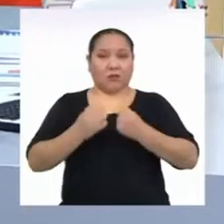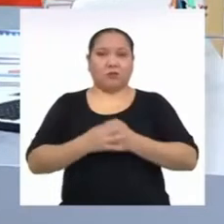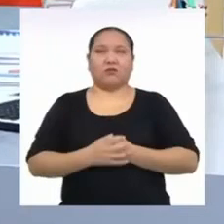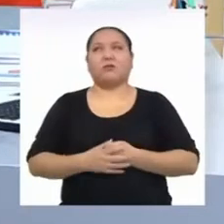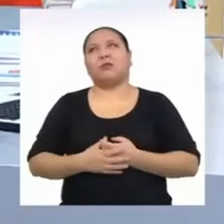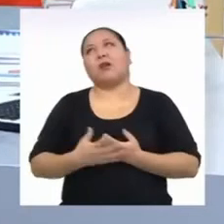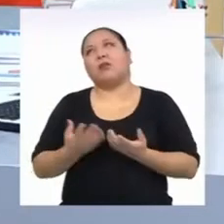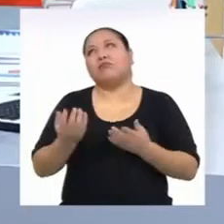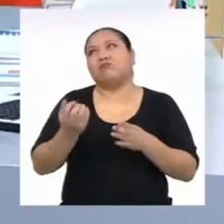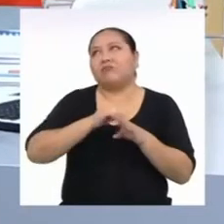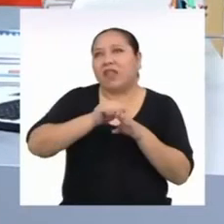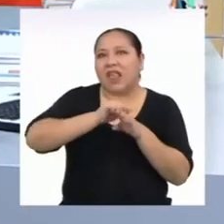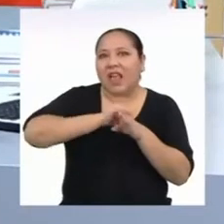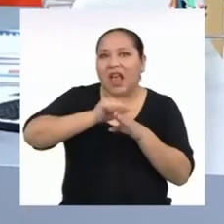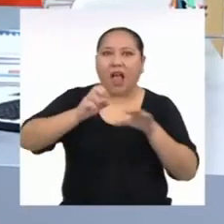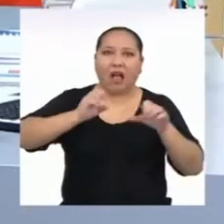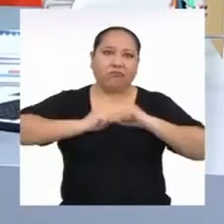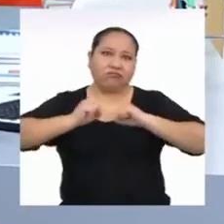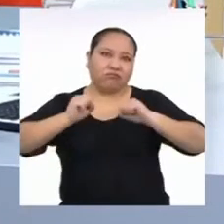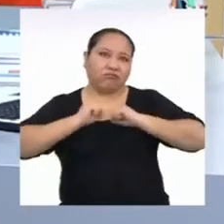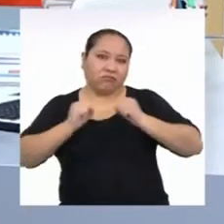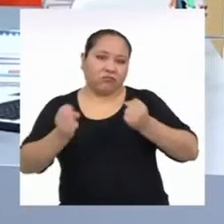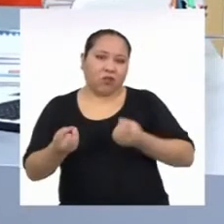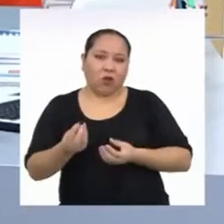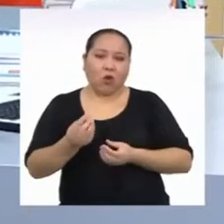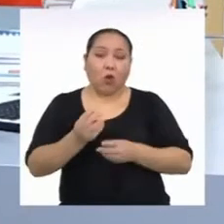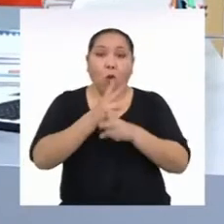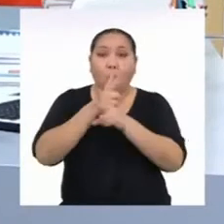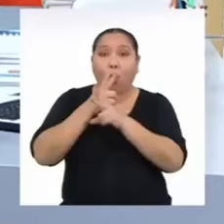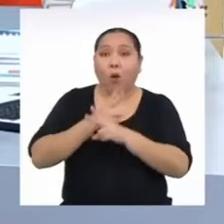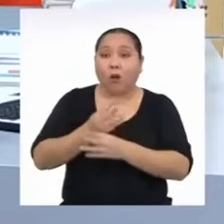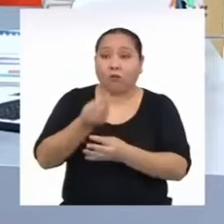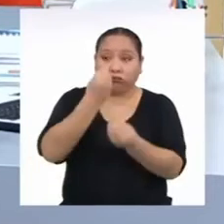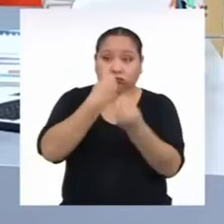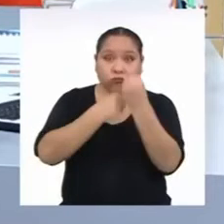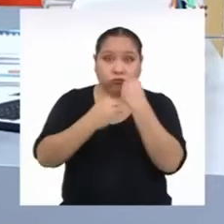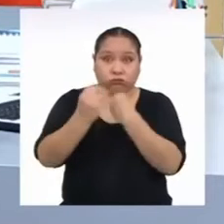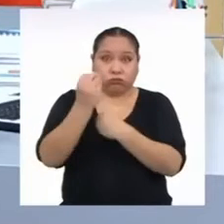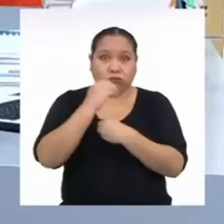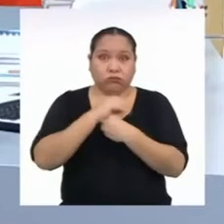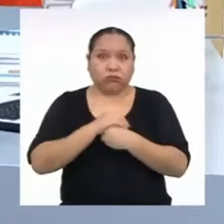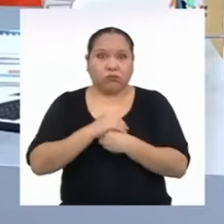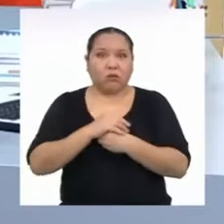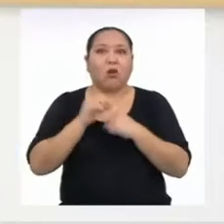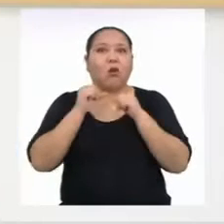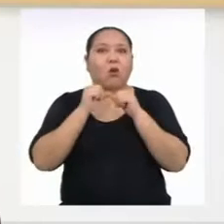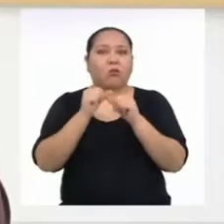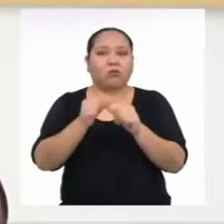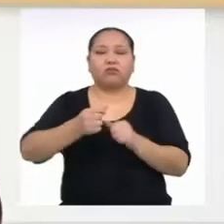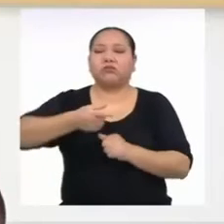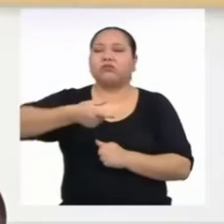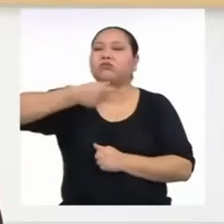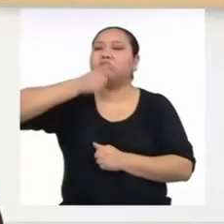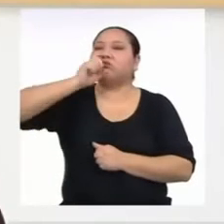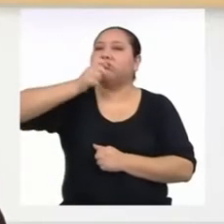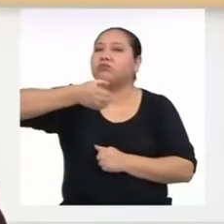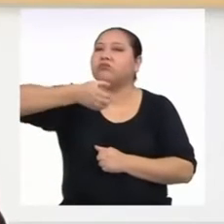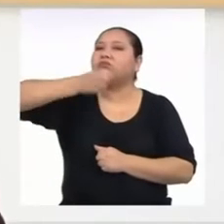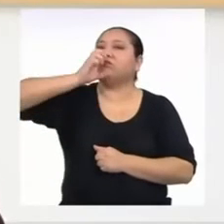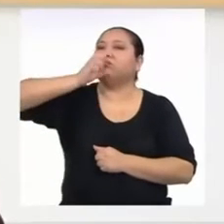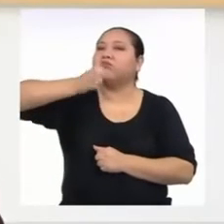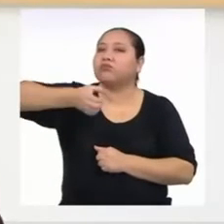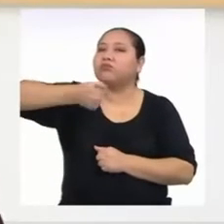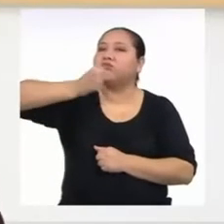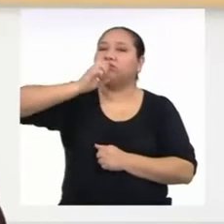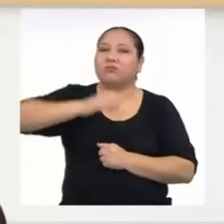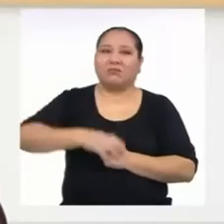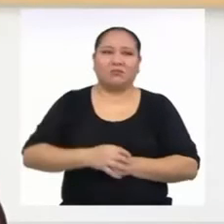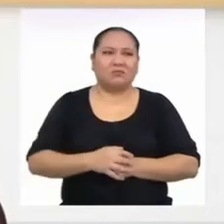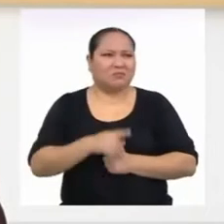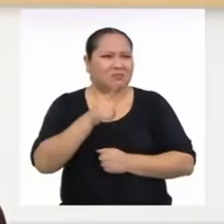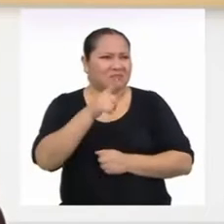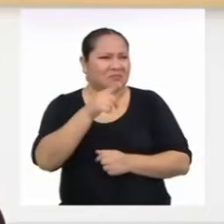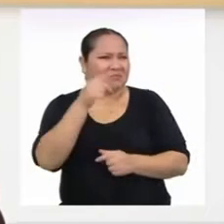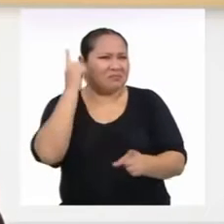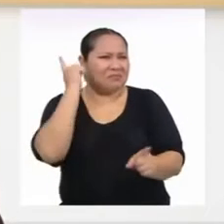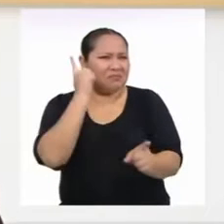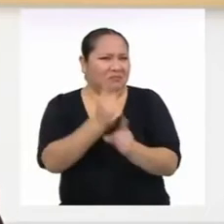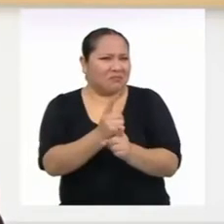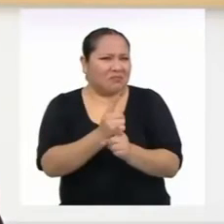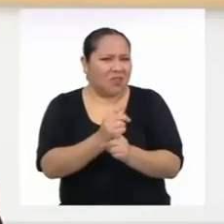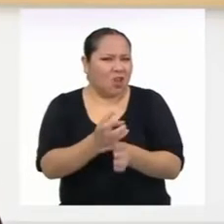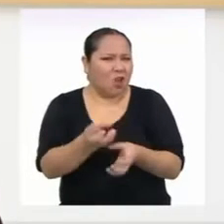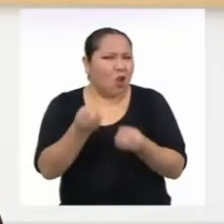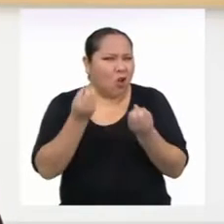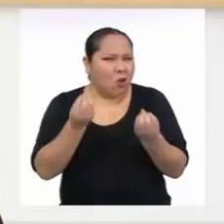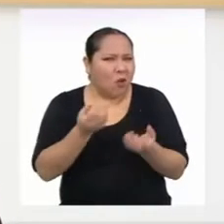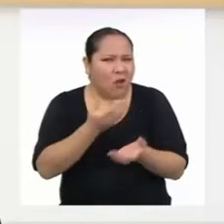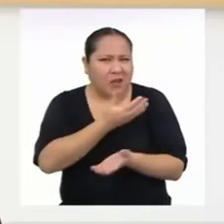Haciendo ejercicios, cuidando nuestra dieta, manteniéndonos siempre hidratados. Eso me parece excelente. ¿Y cómo quieres mejorar la